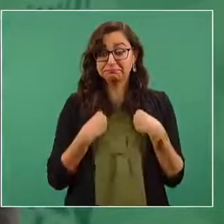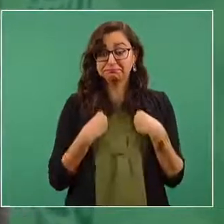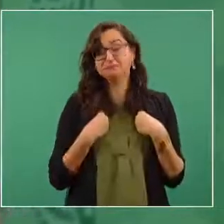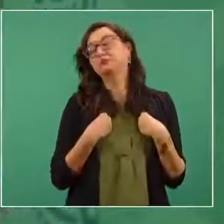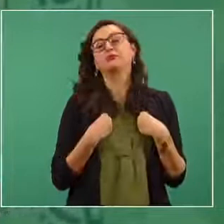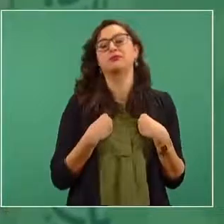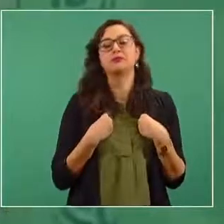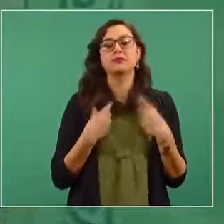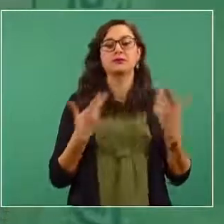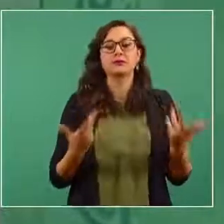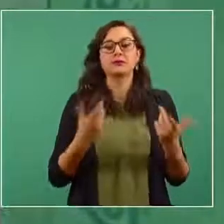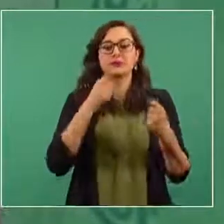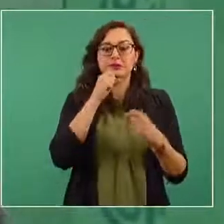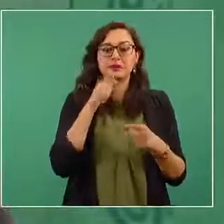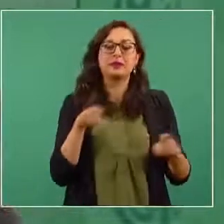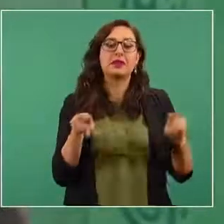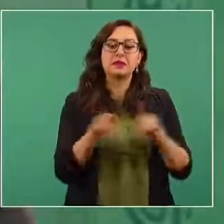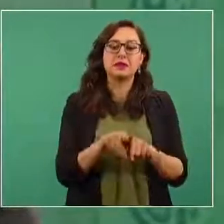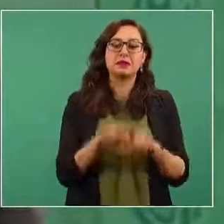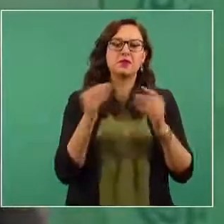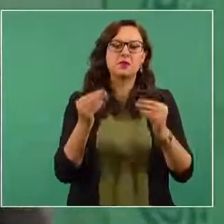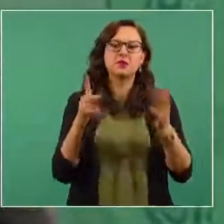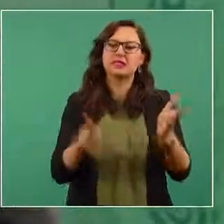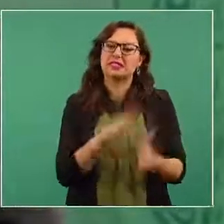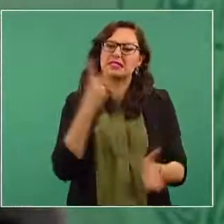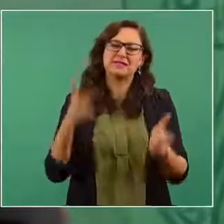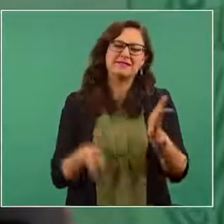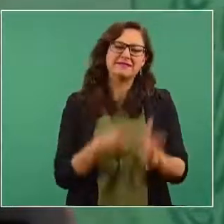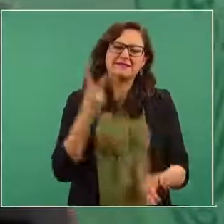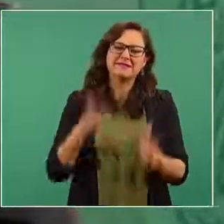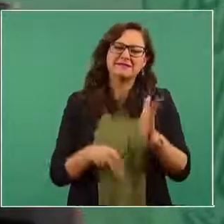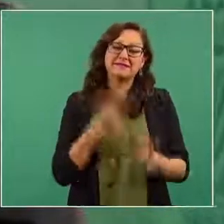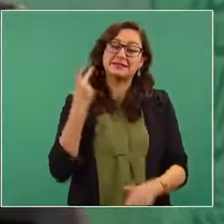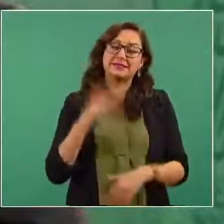recordatorios a Manuelita, que es lo que